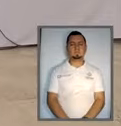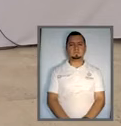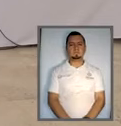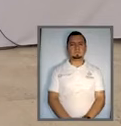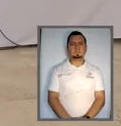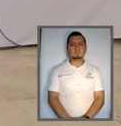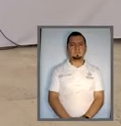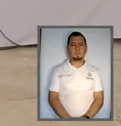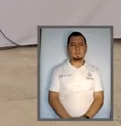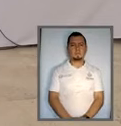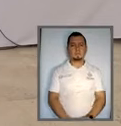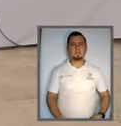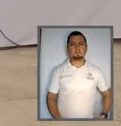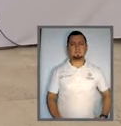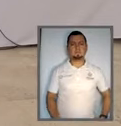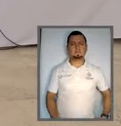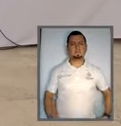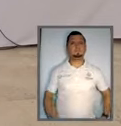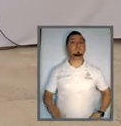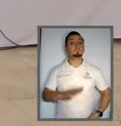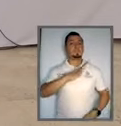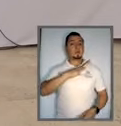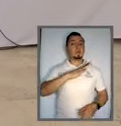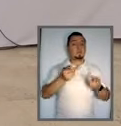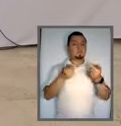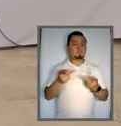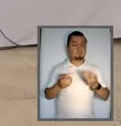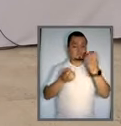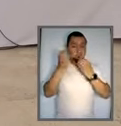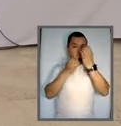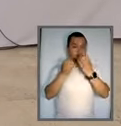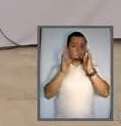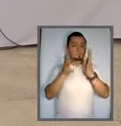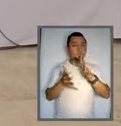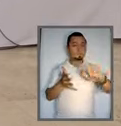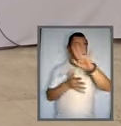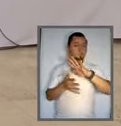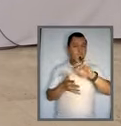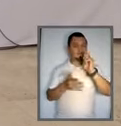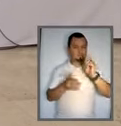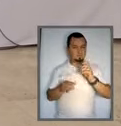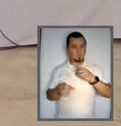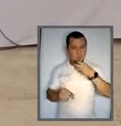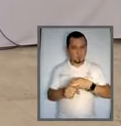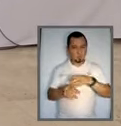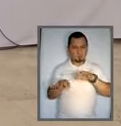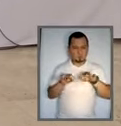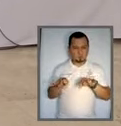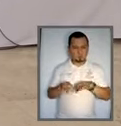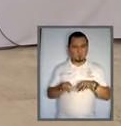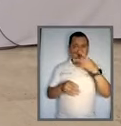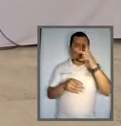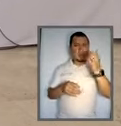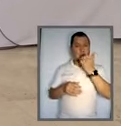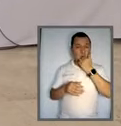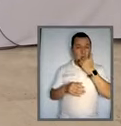Perdón, Juan Carlos, sobre lo de proceso de enseñanza. Sí, hemos tenido varias evidencias en el sentido de un reforzamiento de habilidades que los